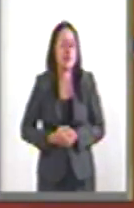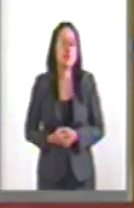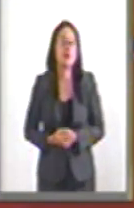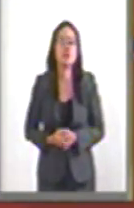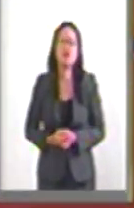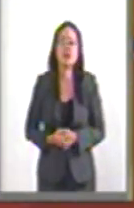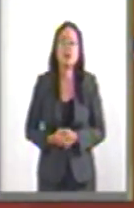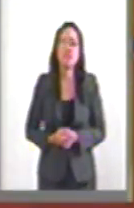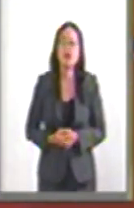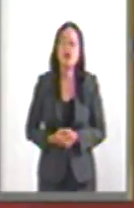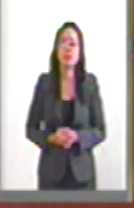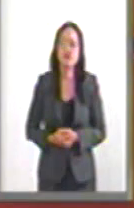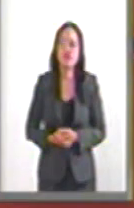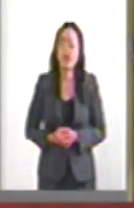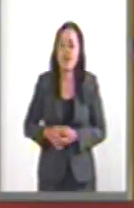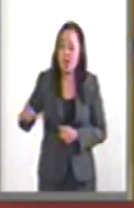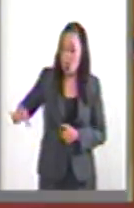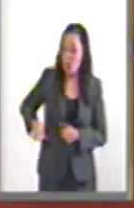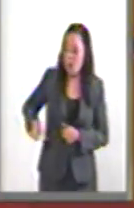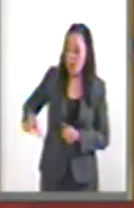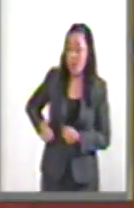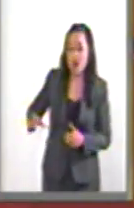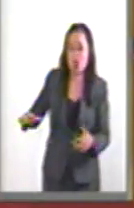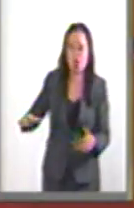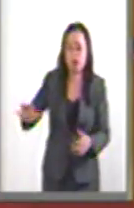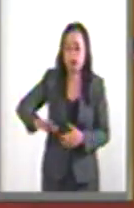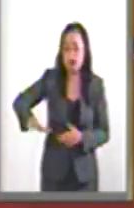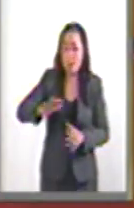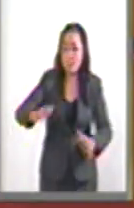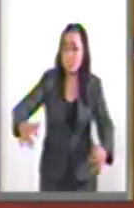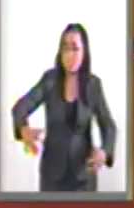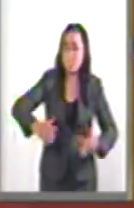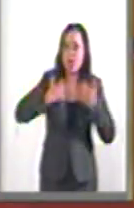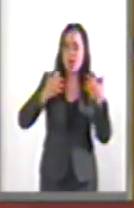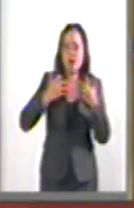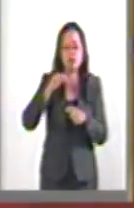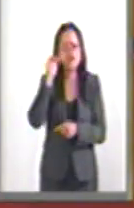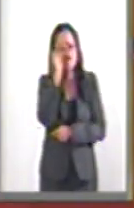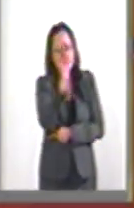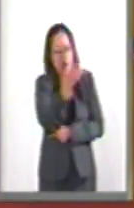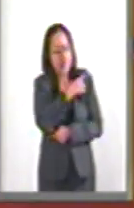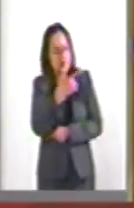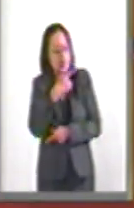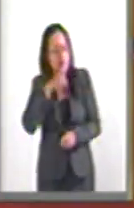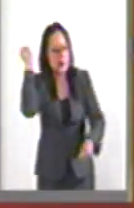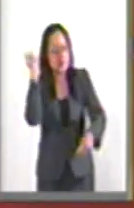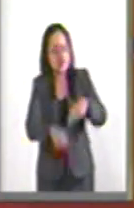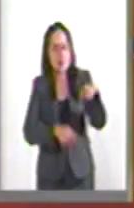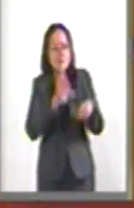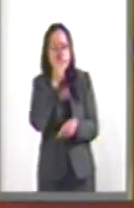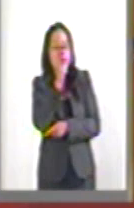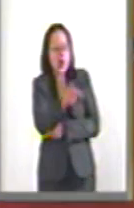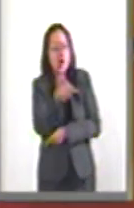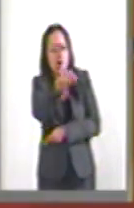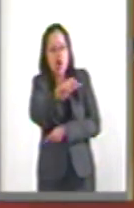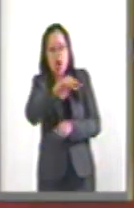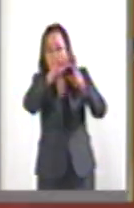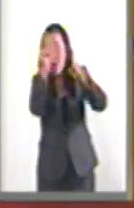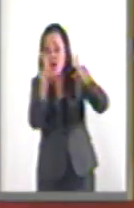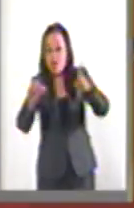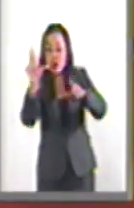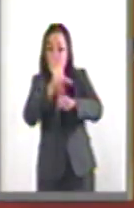El gobierno montó en cólera, le exigió al relator cambiar el término. No es